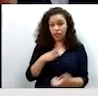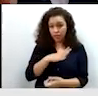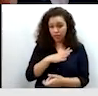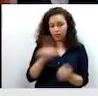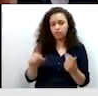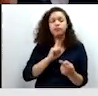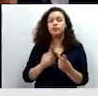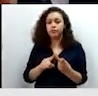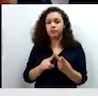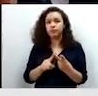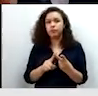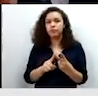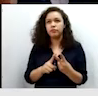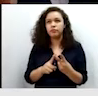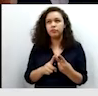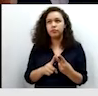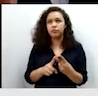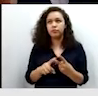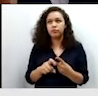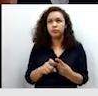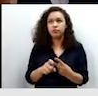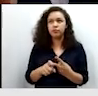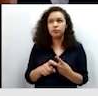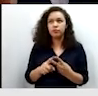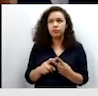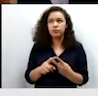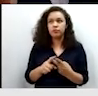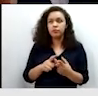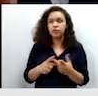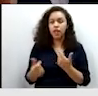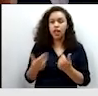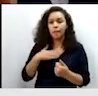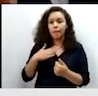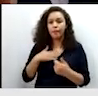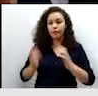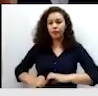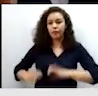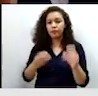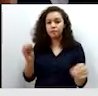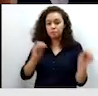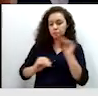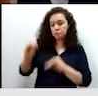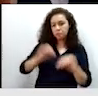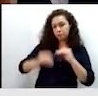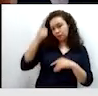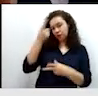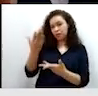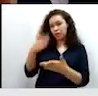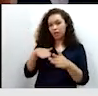Dos, en este caso, adecuar mis instalaciones para evitar que estos estén